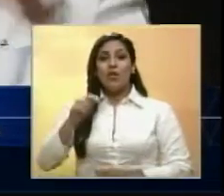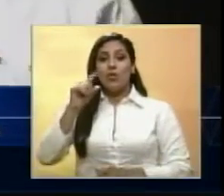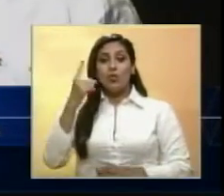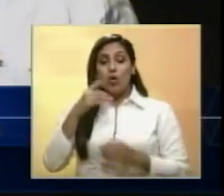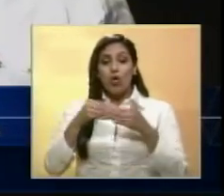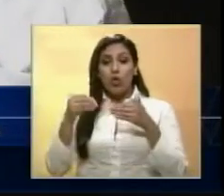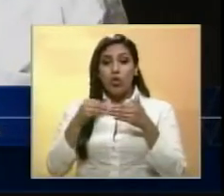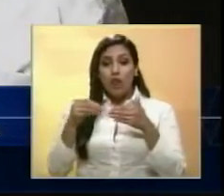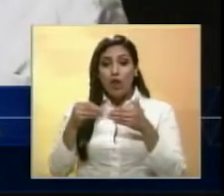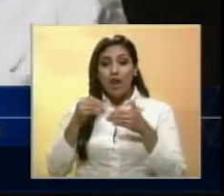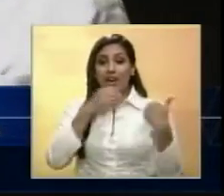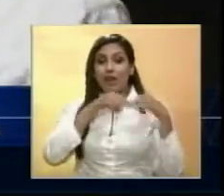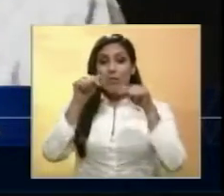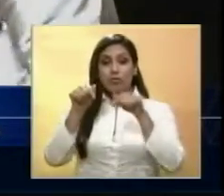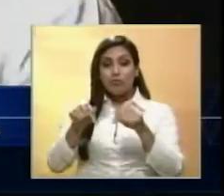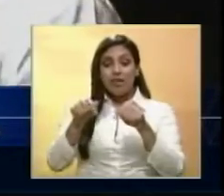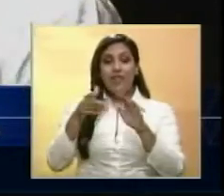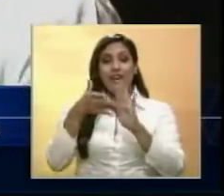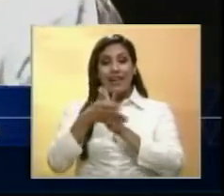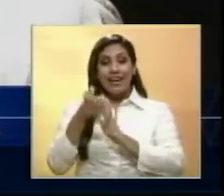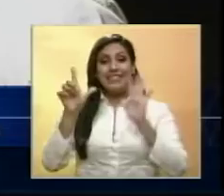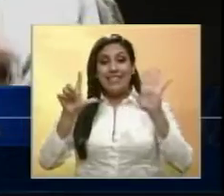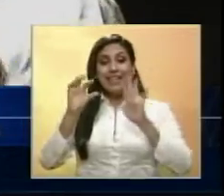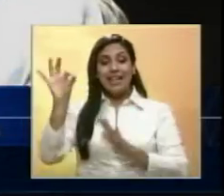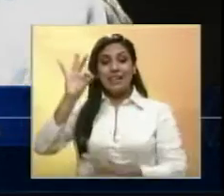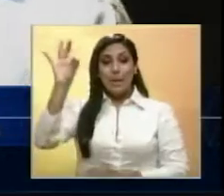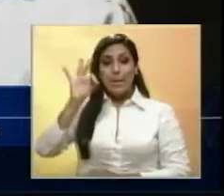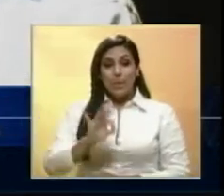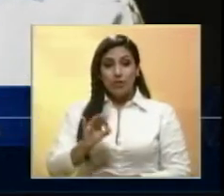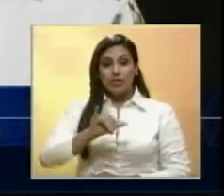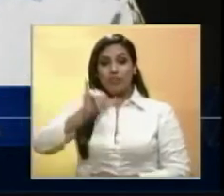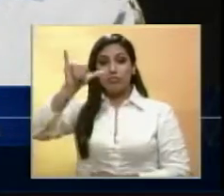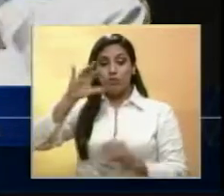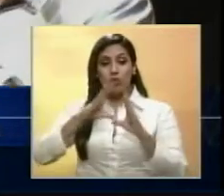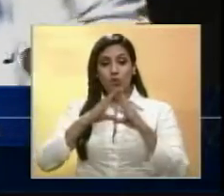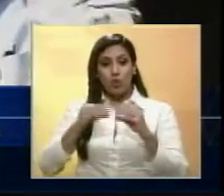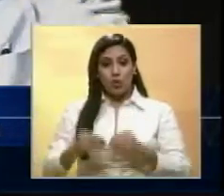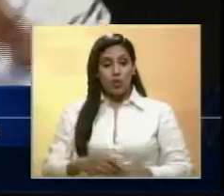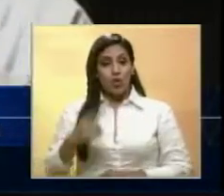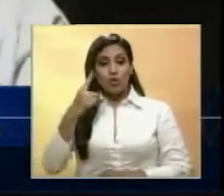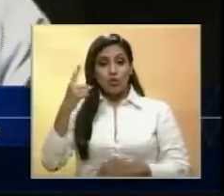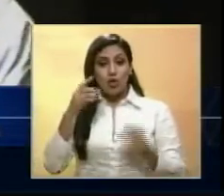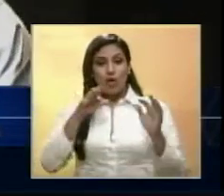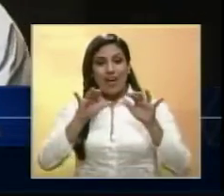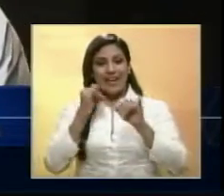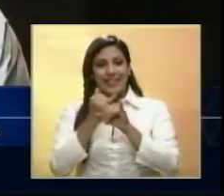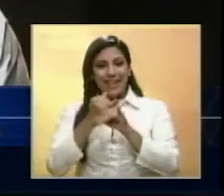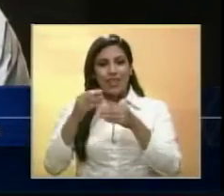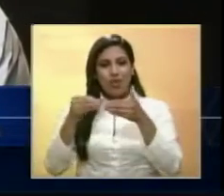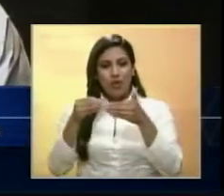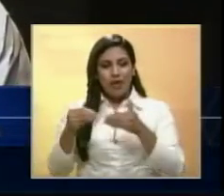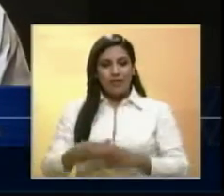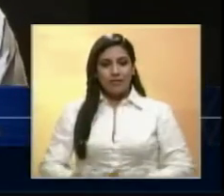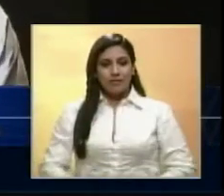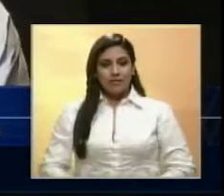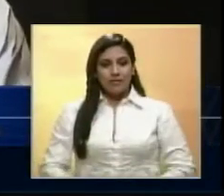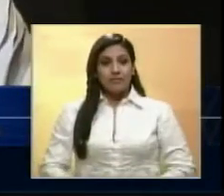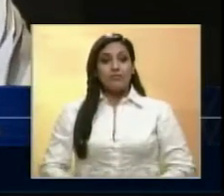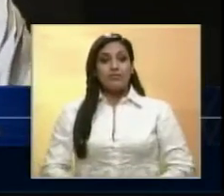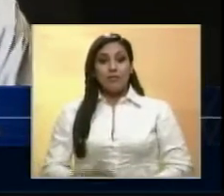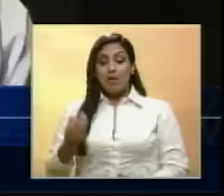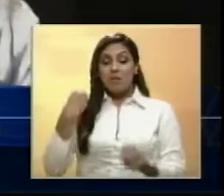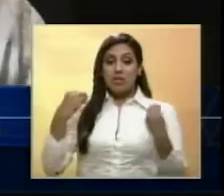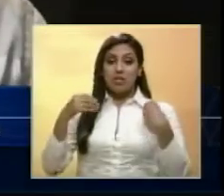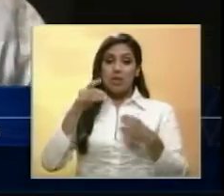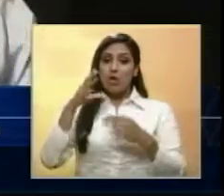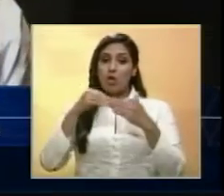dólar Today le agrega un componente de un 70% de inflación. Solo el dólar Today. Ahí me dicen, y